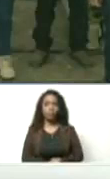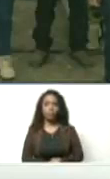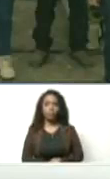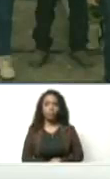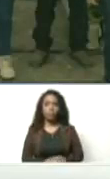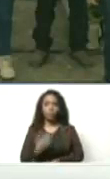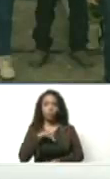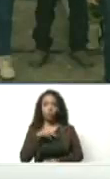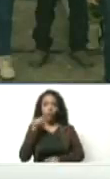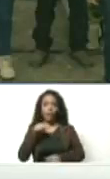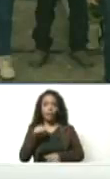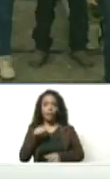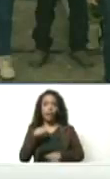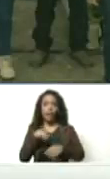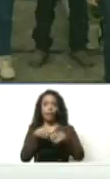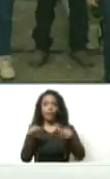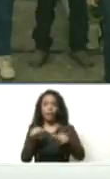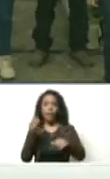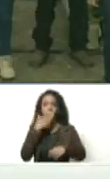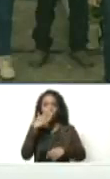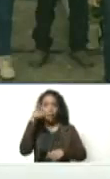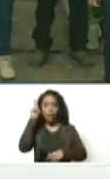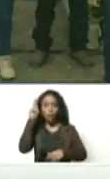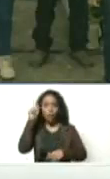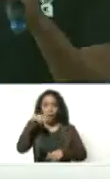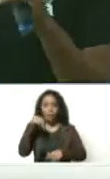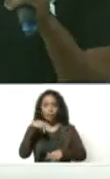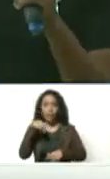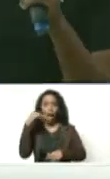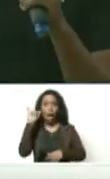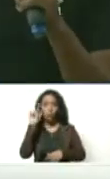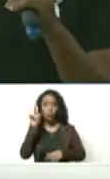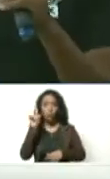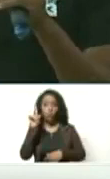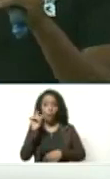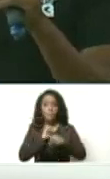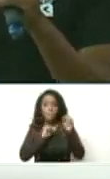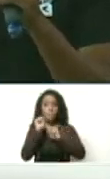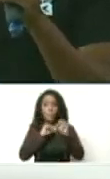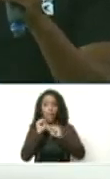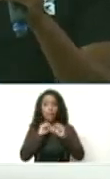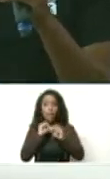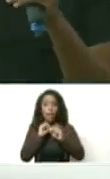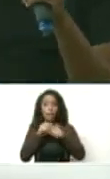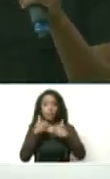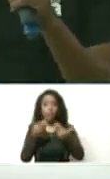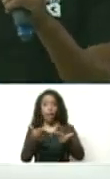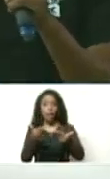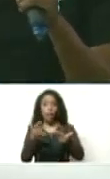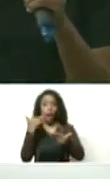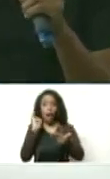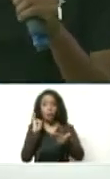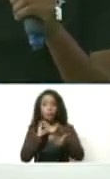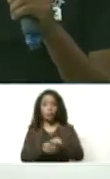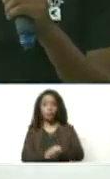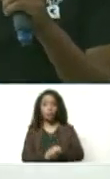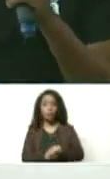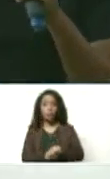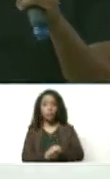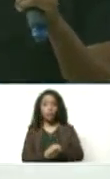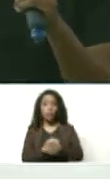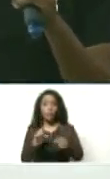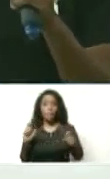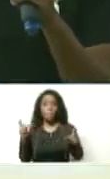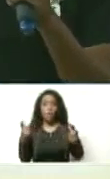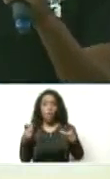Ubicado en la hacienda Indio Rangel. En esa hacienda hay una cantidad de maquinaria que se están